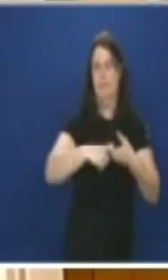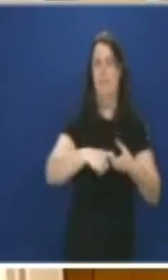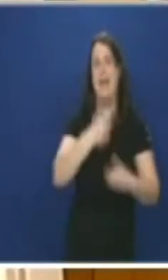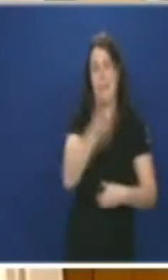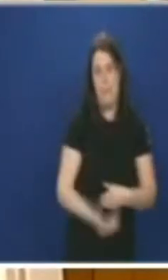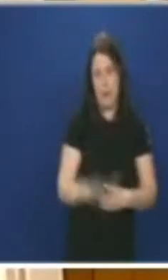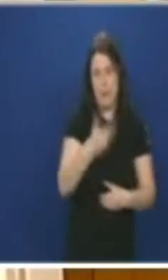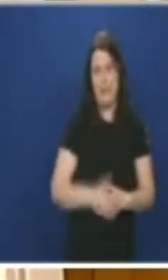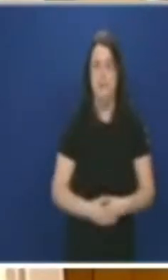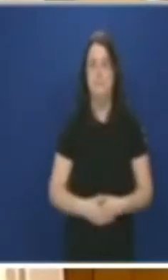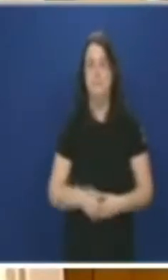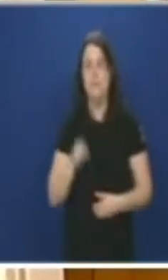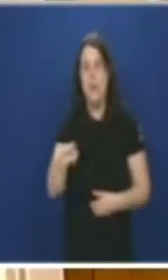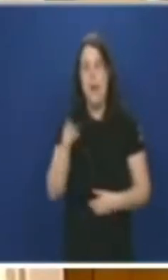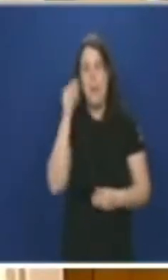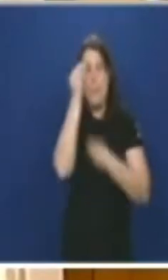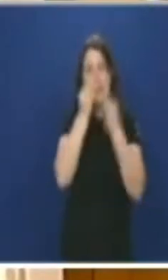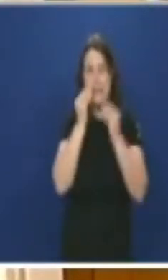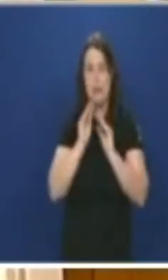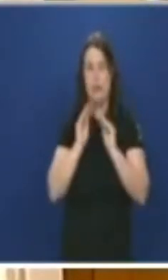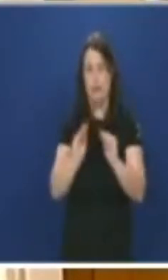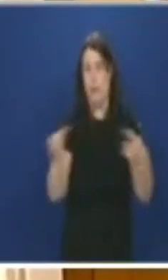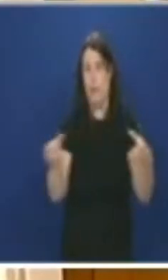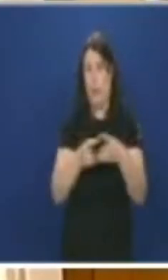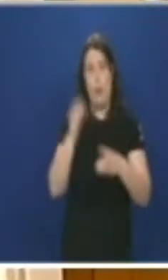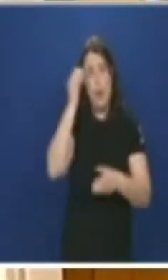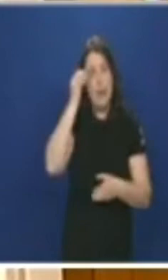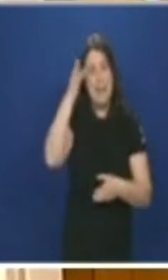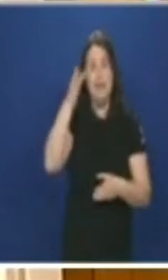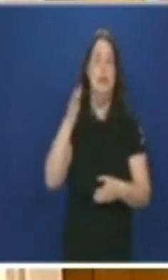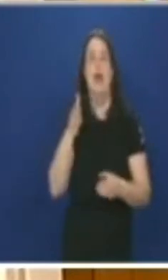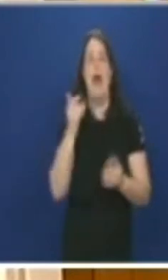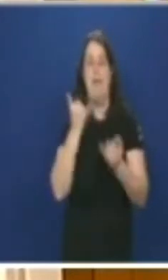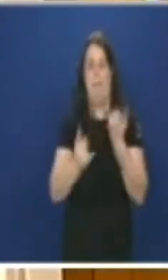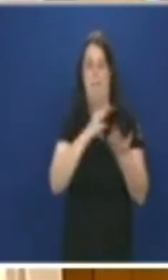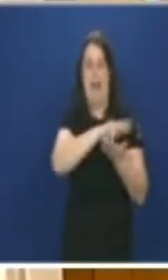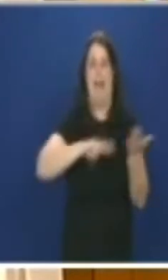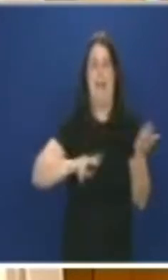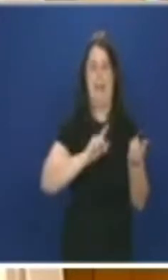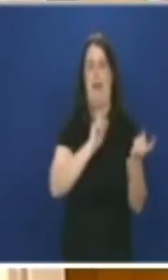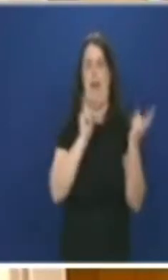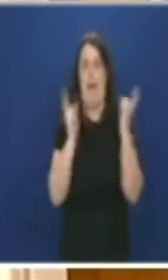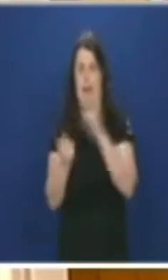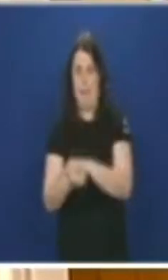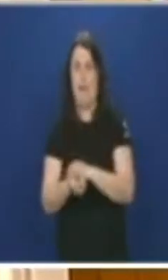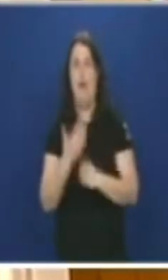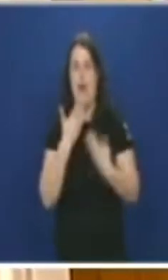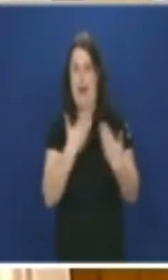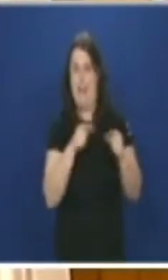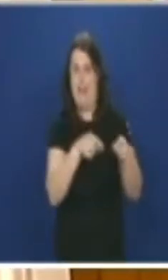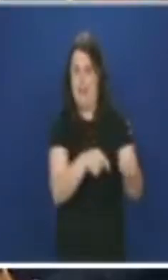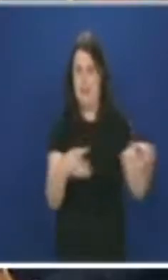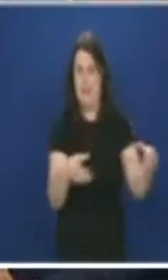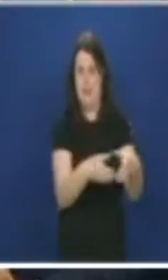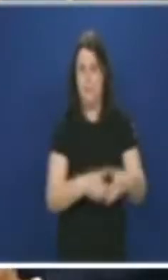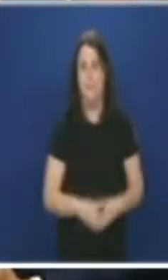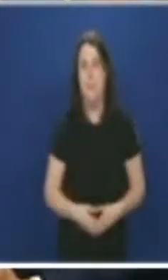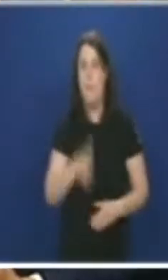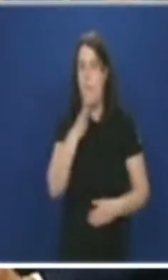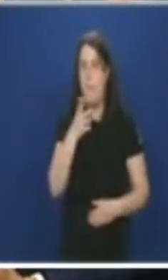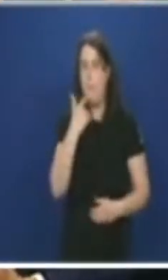semente o pensamento deste grupo de intelectuais que cambiaron Galicia. Por iso volvo a agradecer